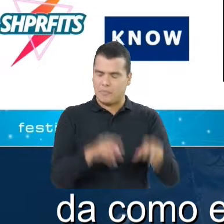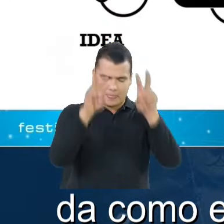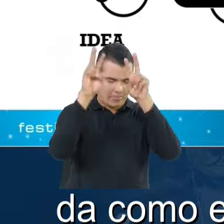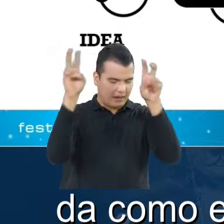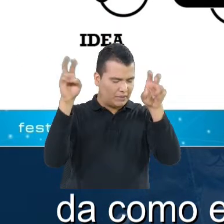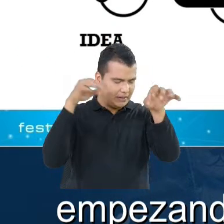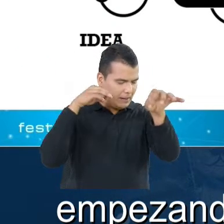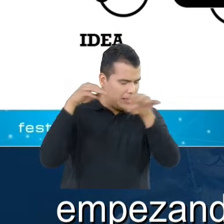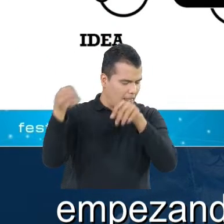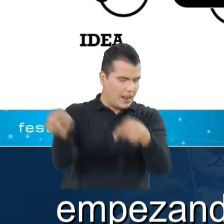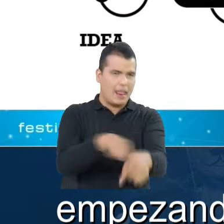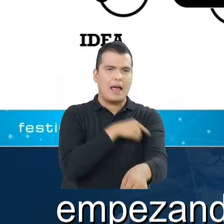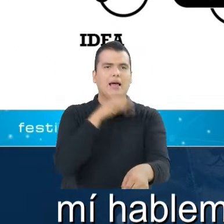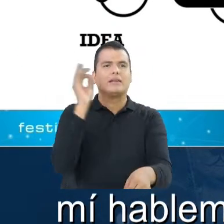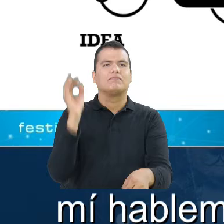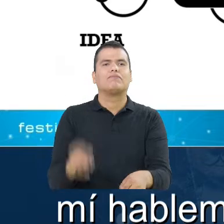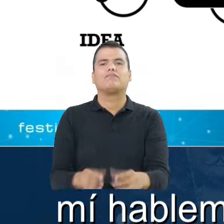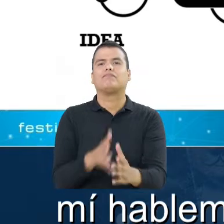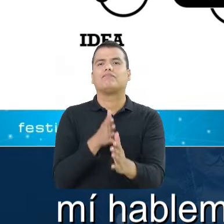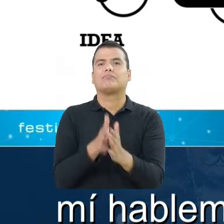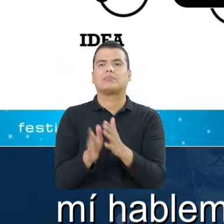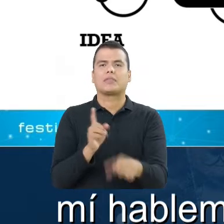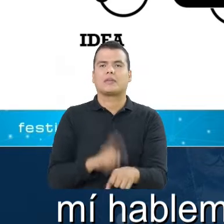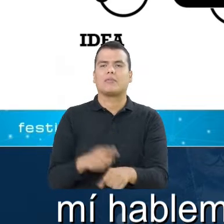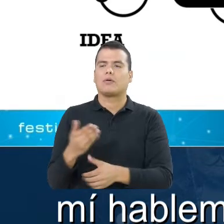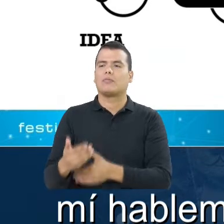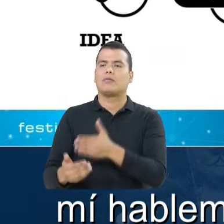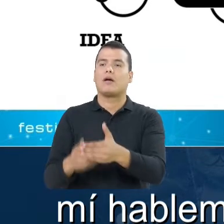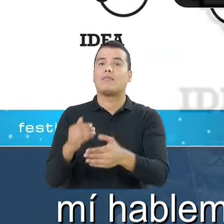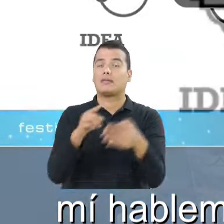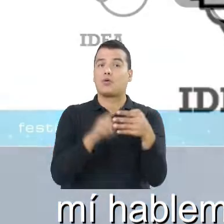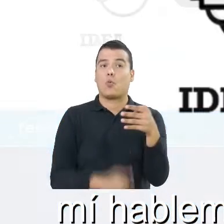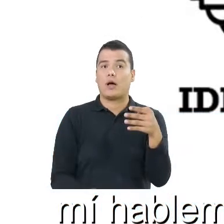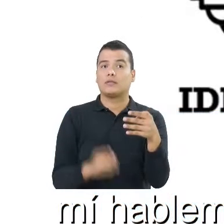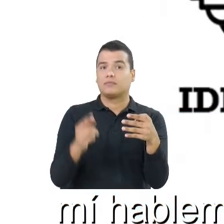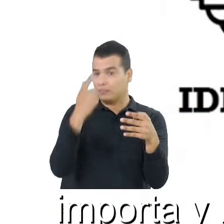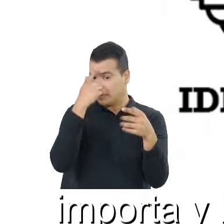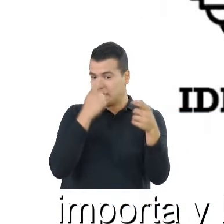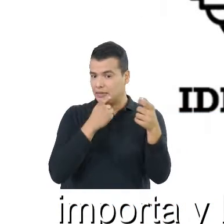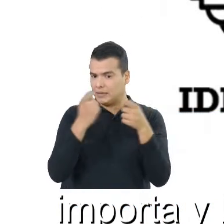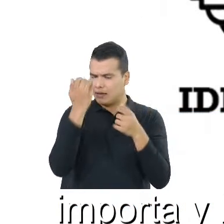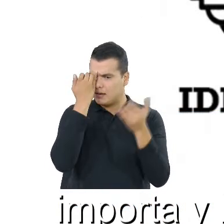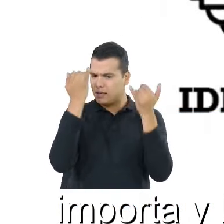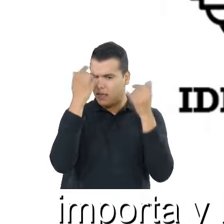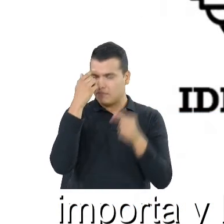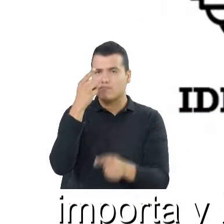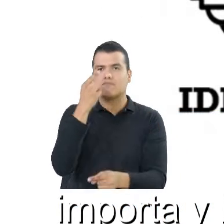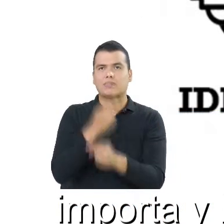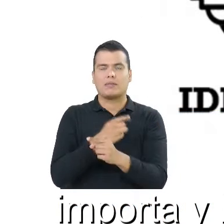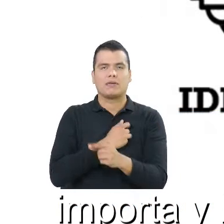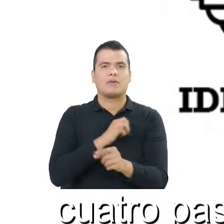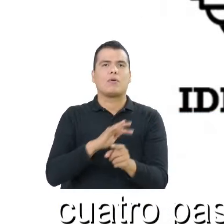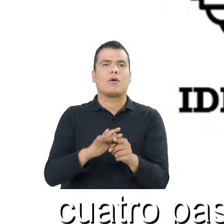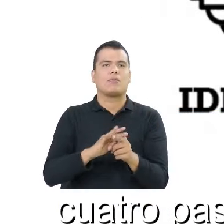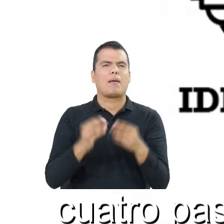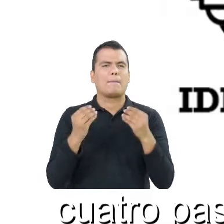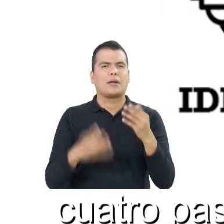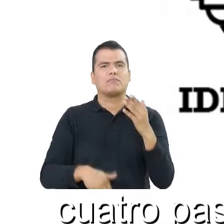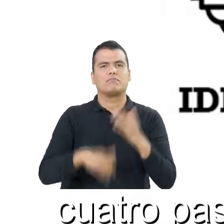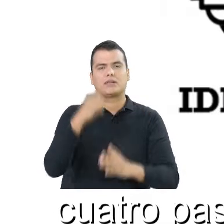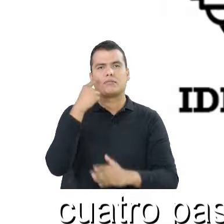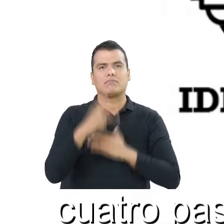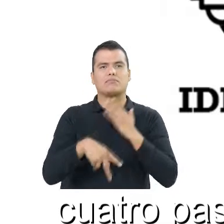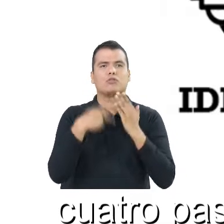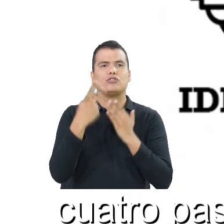nos interesa, y es esos cuatro pasos o esas ideas fundamentales que debemos seguir para empezar con nuestro proyecto